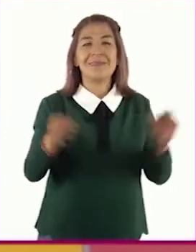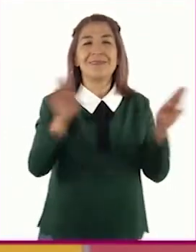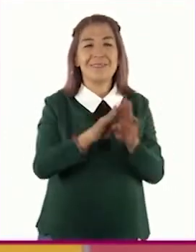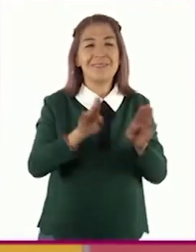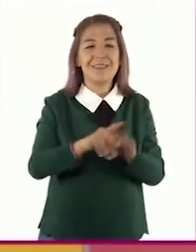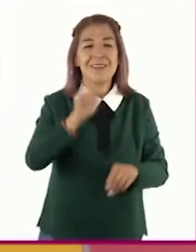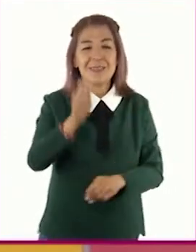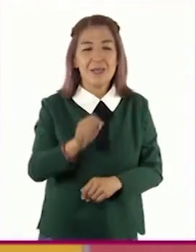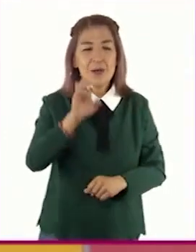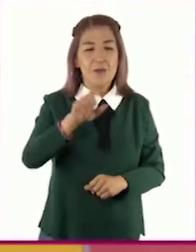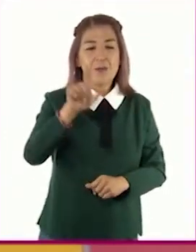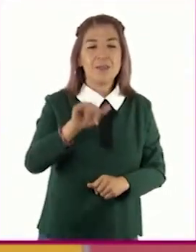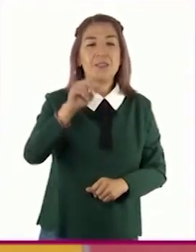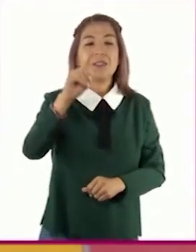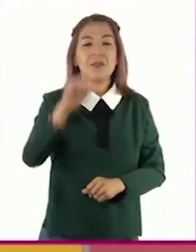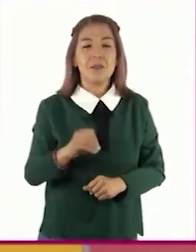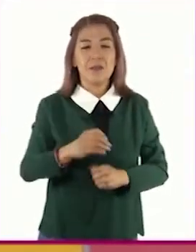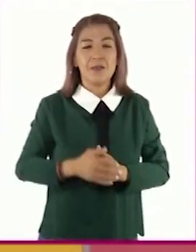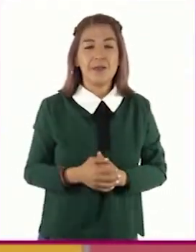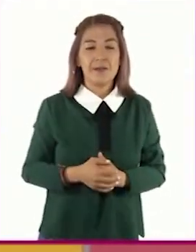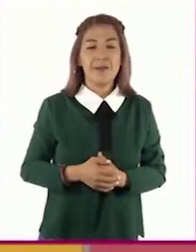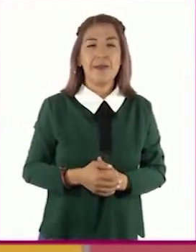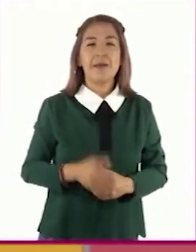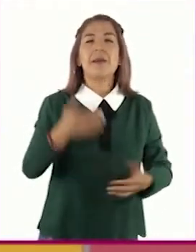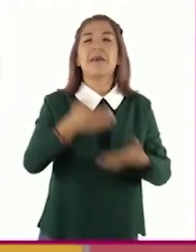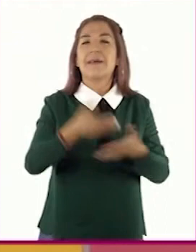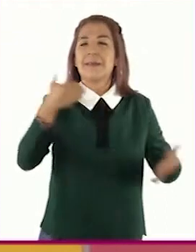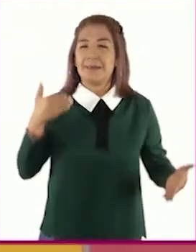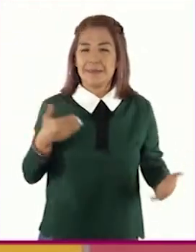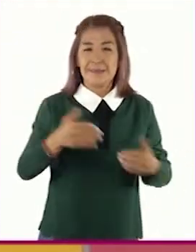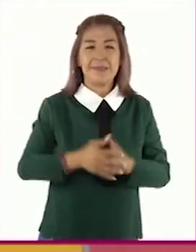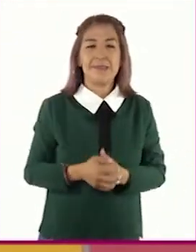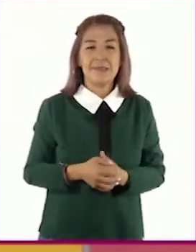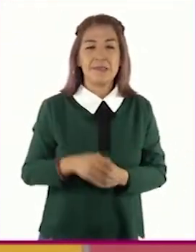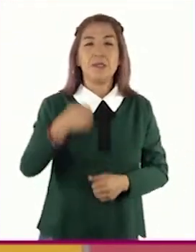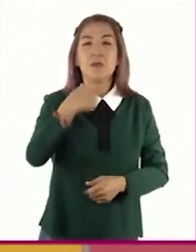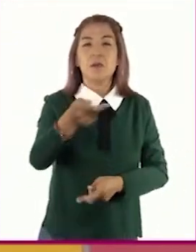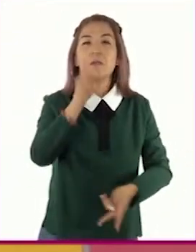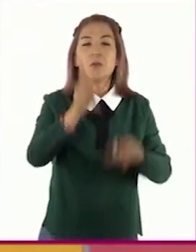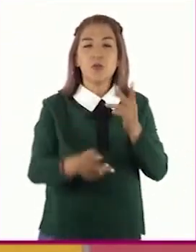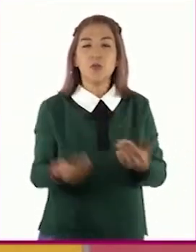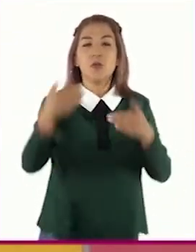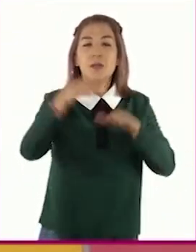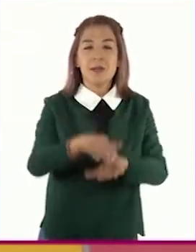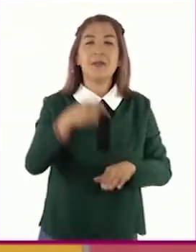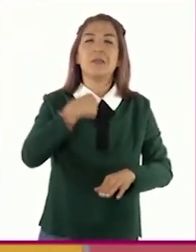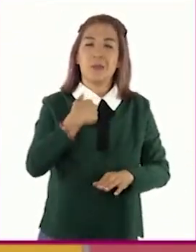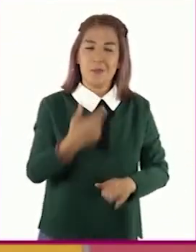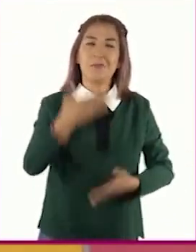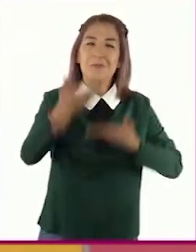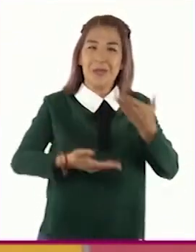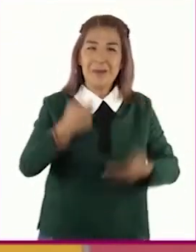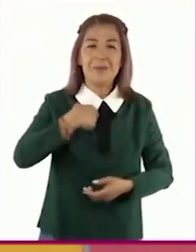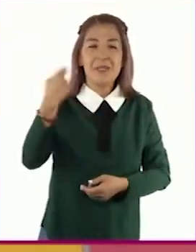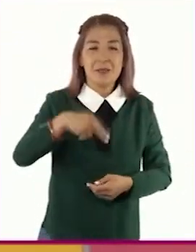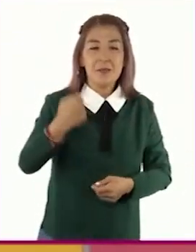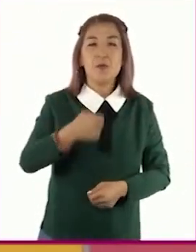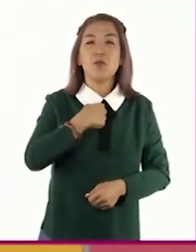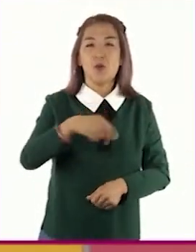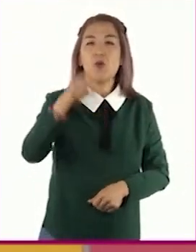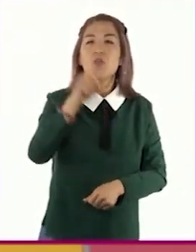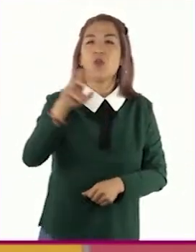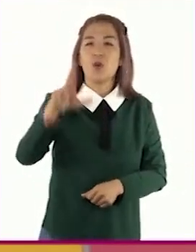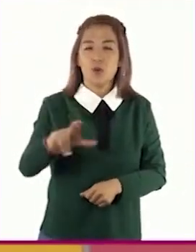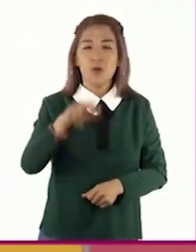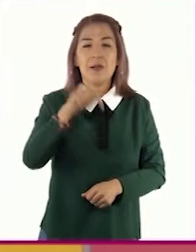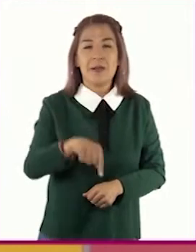de óxido-reducción. ¿Sí? Antes que les platique yo sobre eso, déjenme presentarme. Yo soy el doctor Plinio